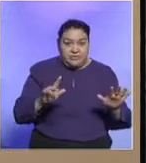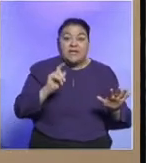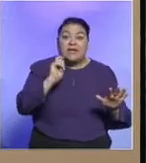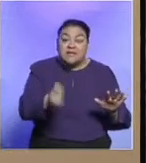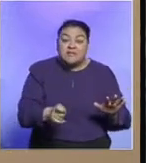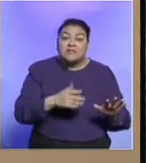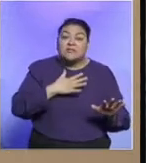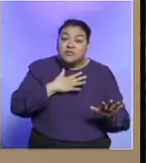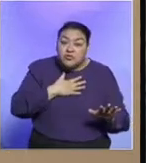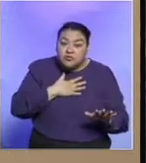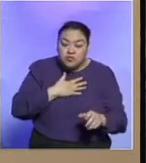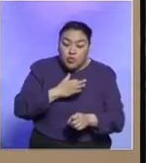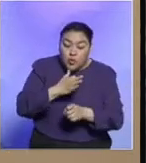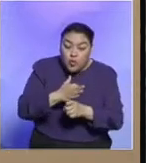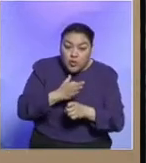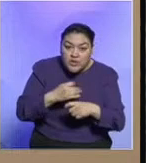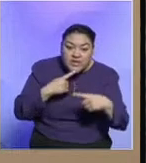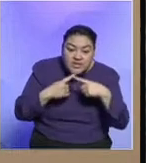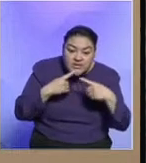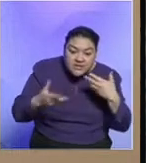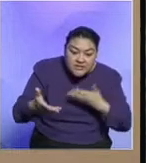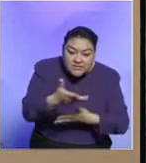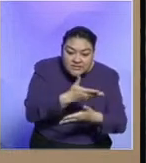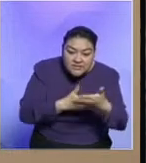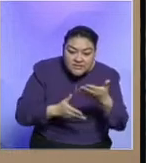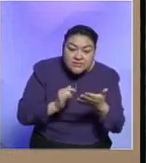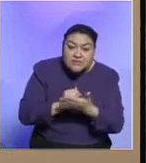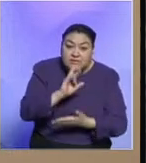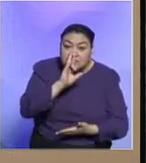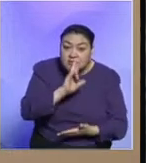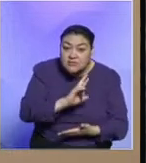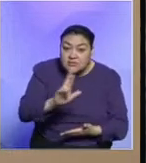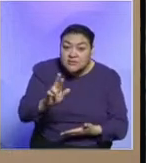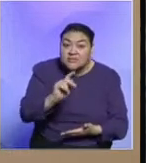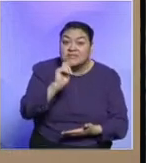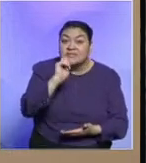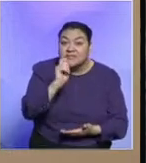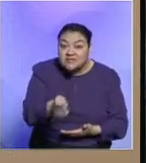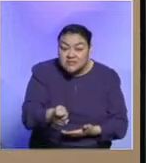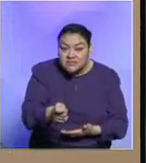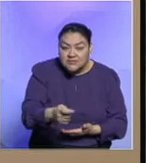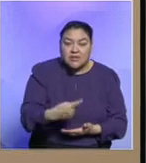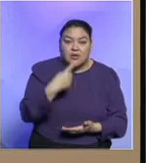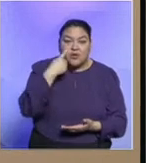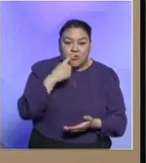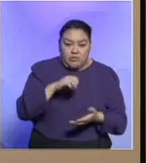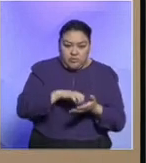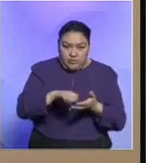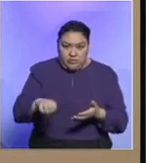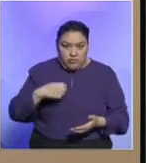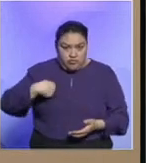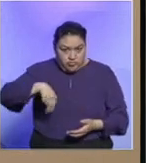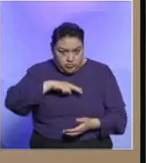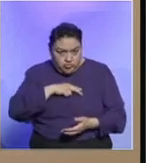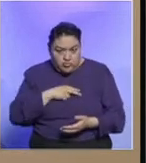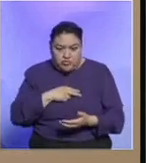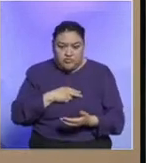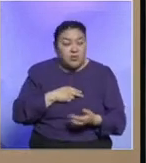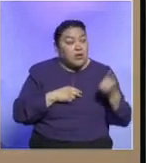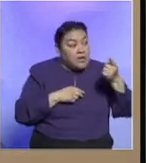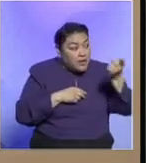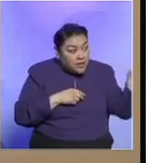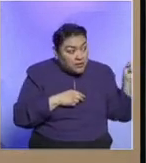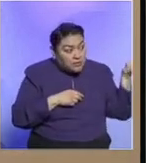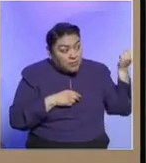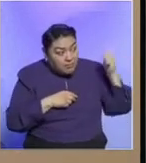que ahora resolvemos no implica que nos pronunciemos sobre las